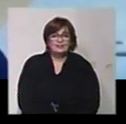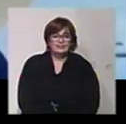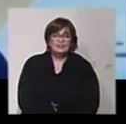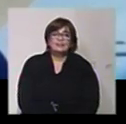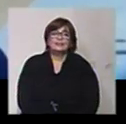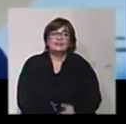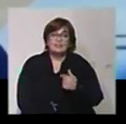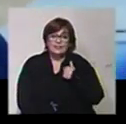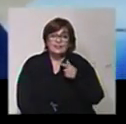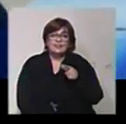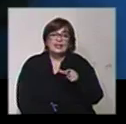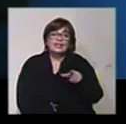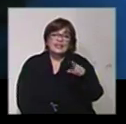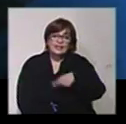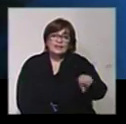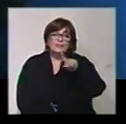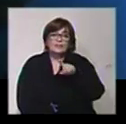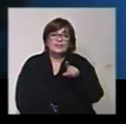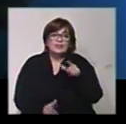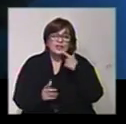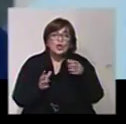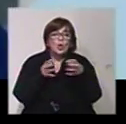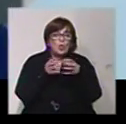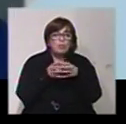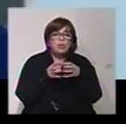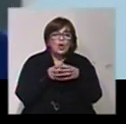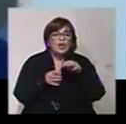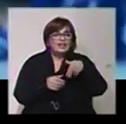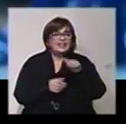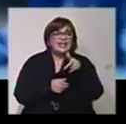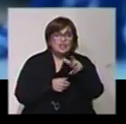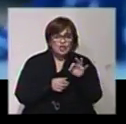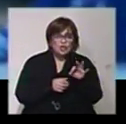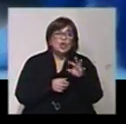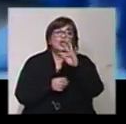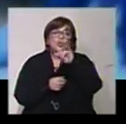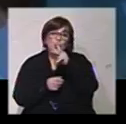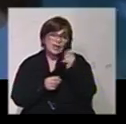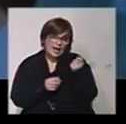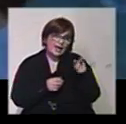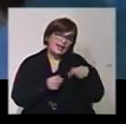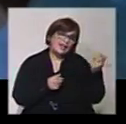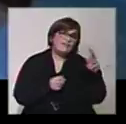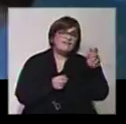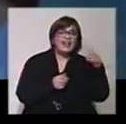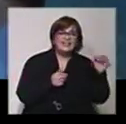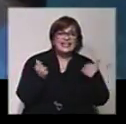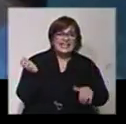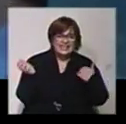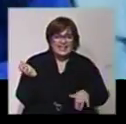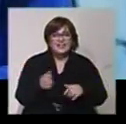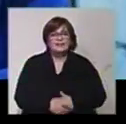Fermín, the lead singer and songwriter, grew up with Nacho. Tuca and Valentin play guitar. What do people like to listen